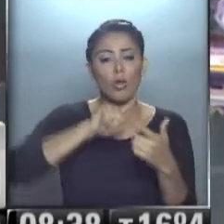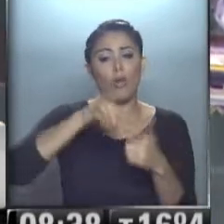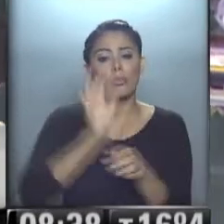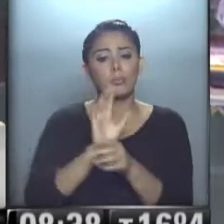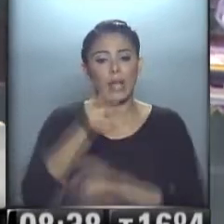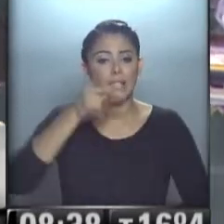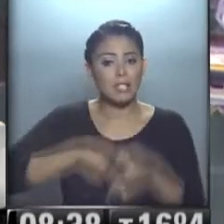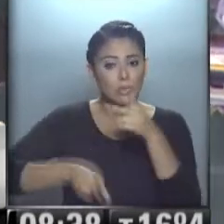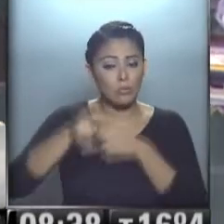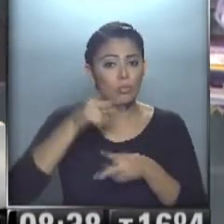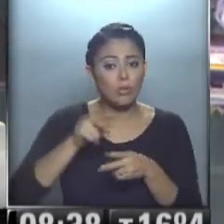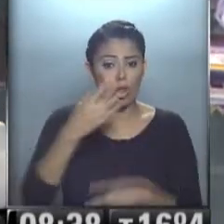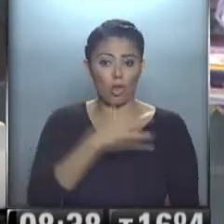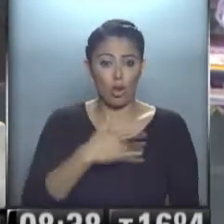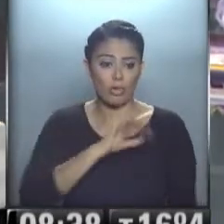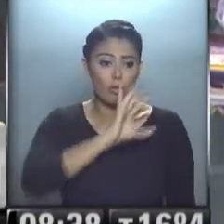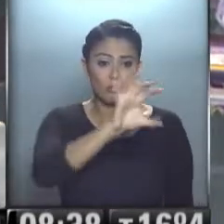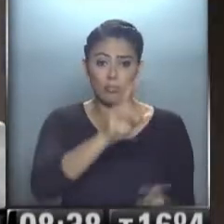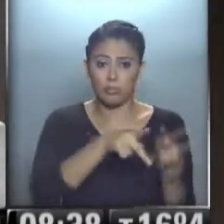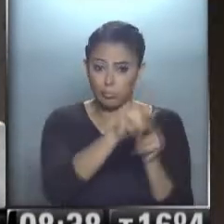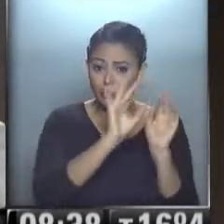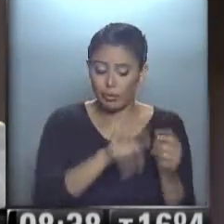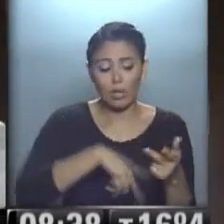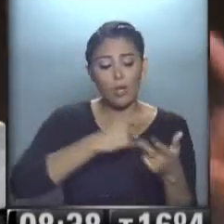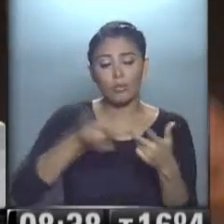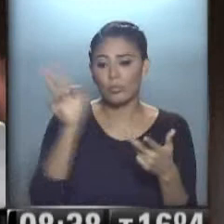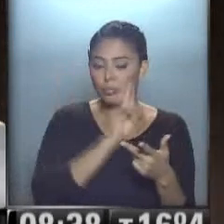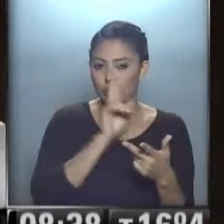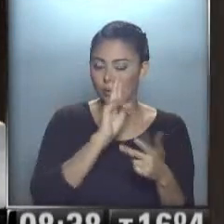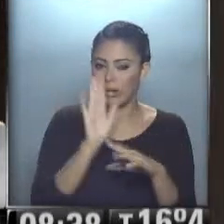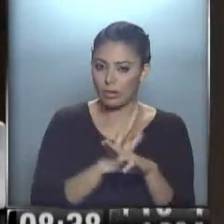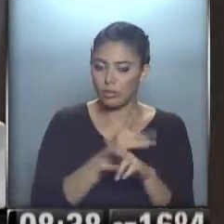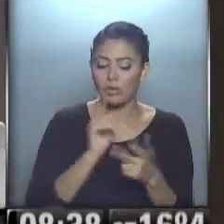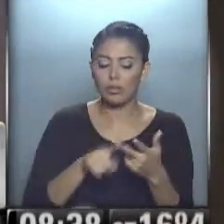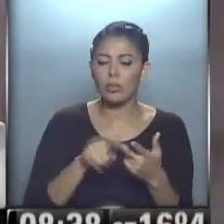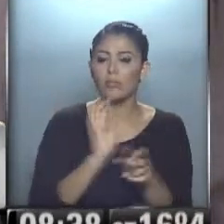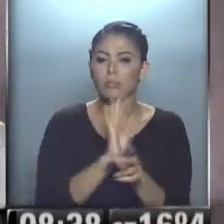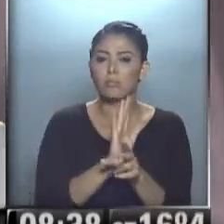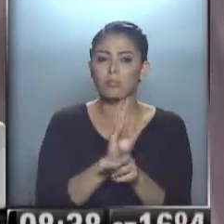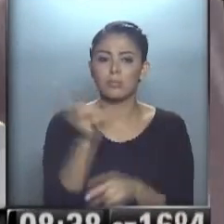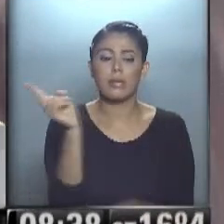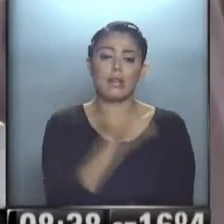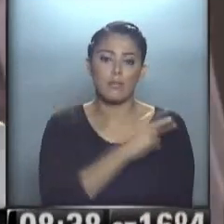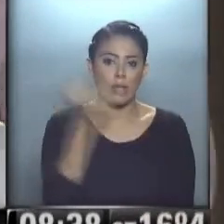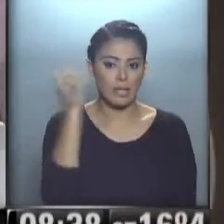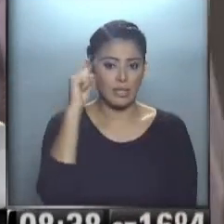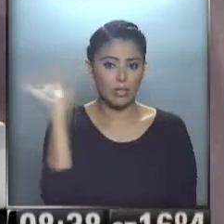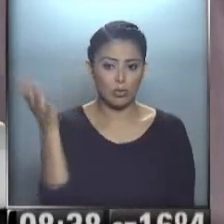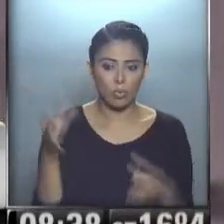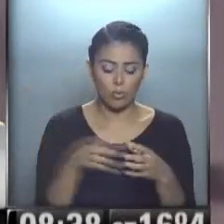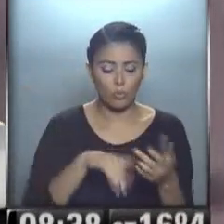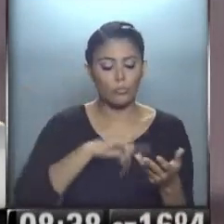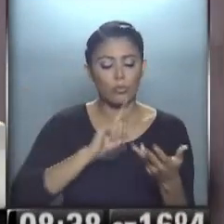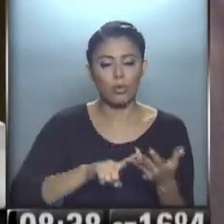el cirujano que coloca los corazones, también Alejandra Fletchner como la encargada psiquiatra del grupo.